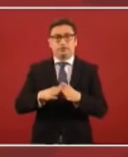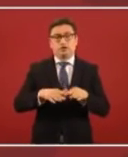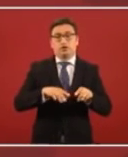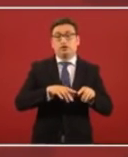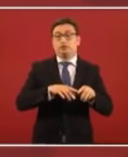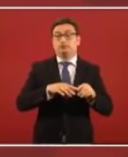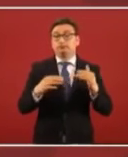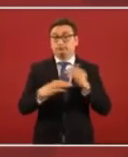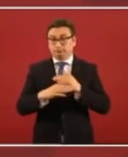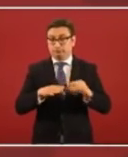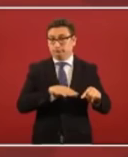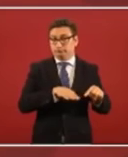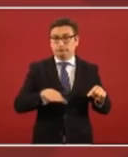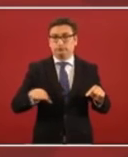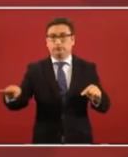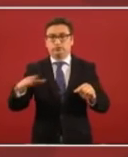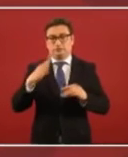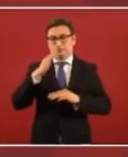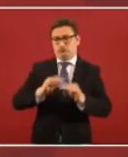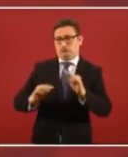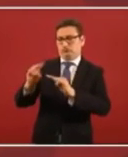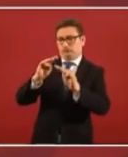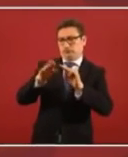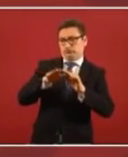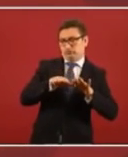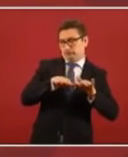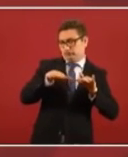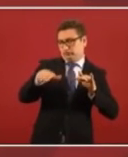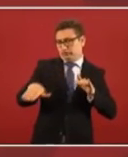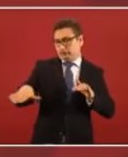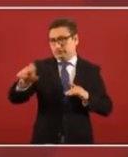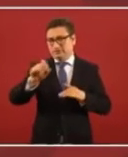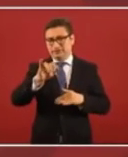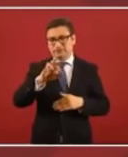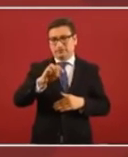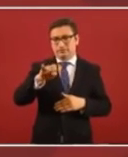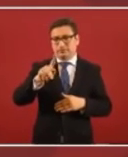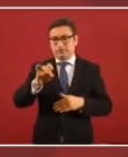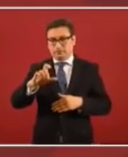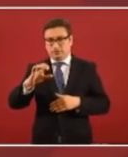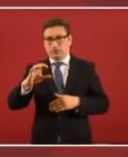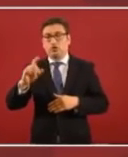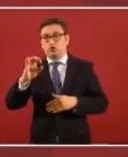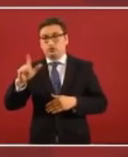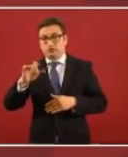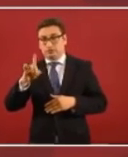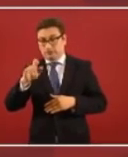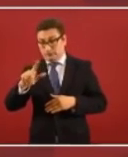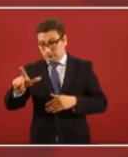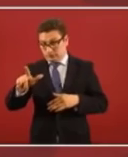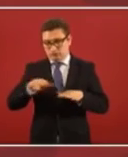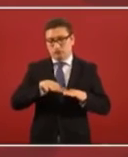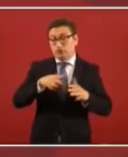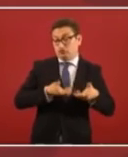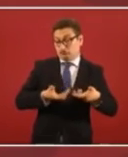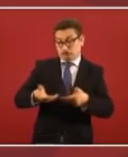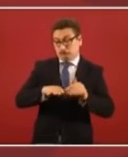atravesar la Sierra Madre Occidental, va a beneficiar a más de